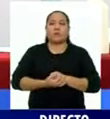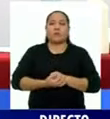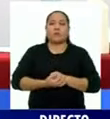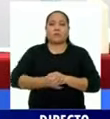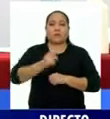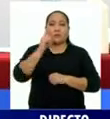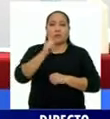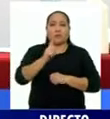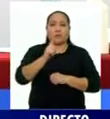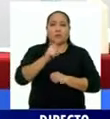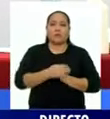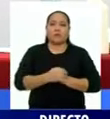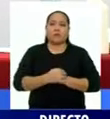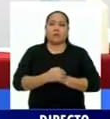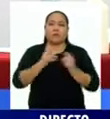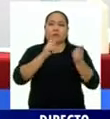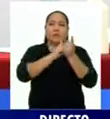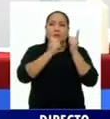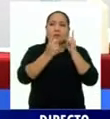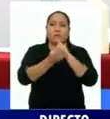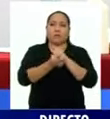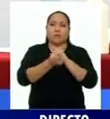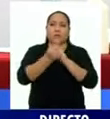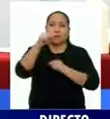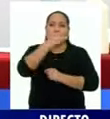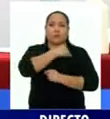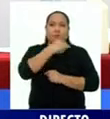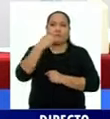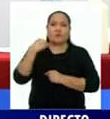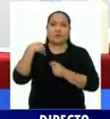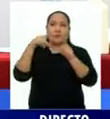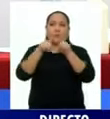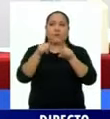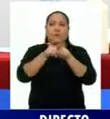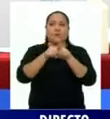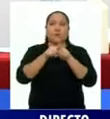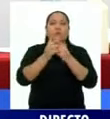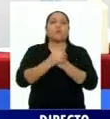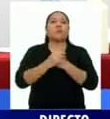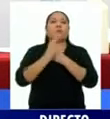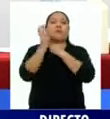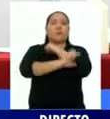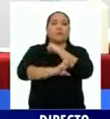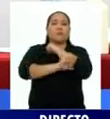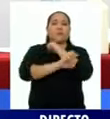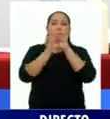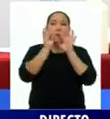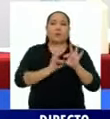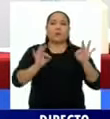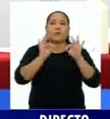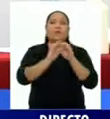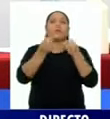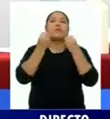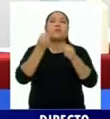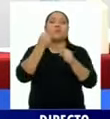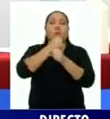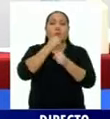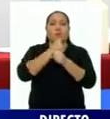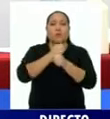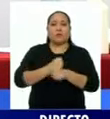una variable que para el Ministerio y para el país es muy importante: el comportamiento del Producto Bruto Interno del